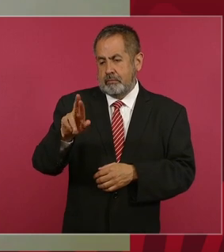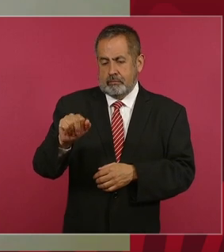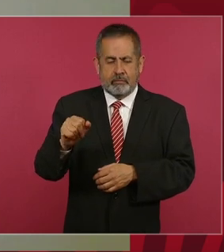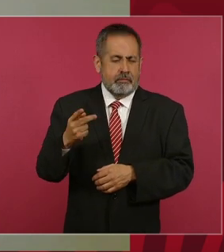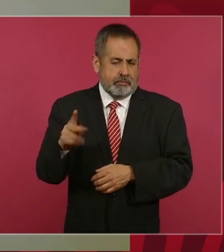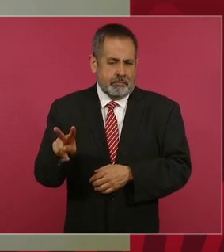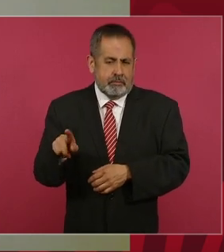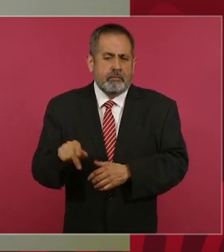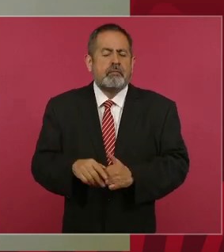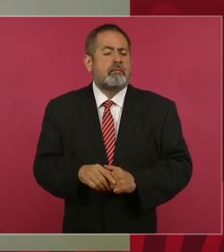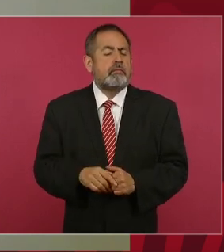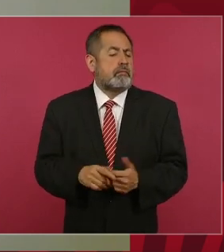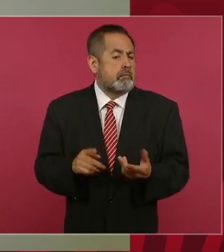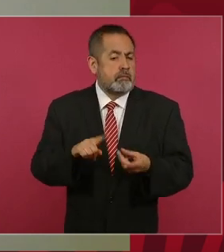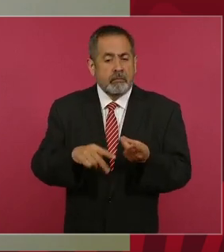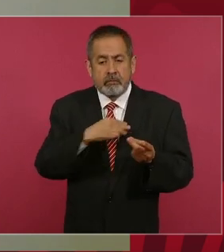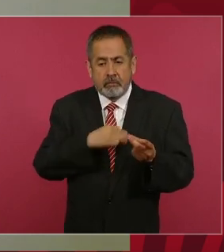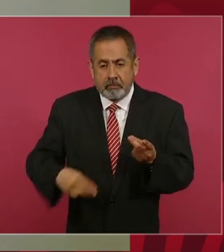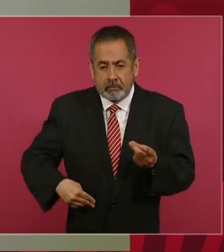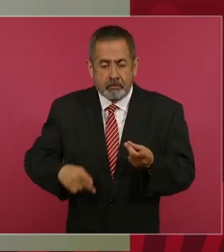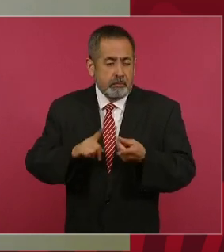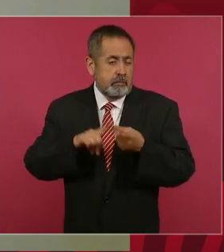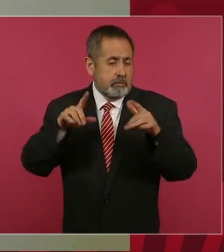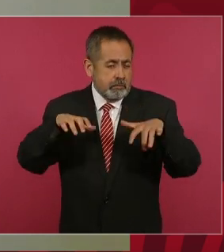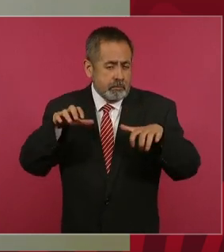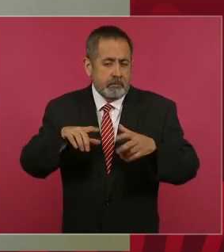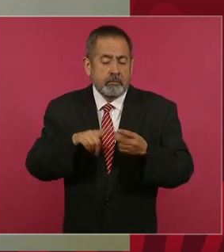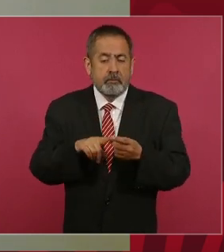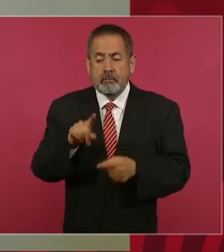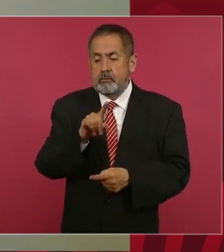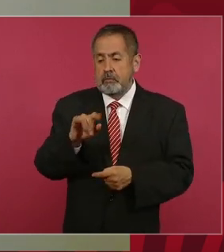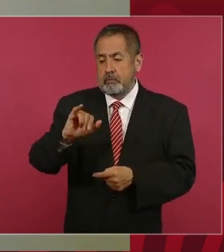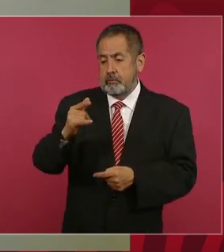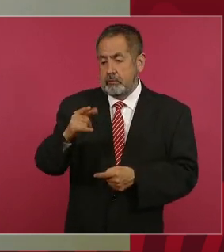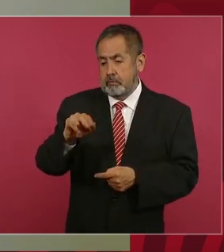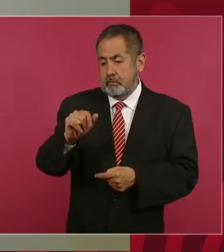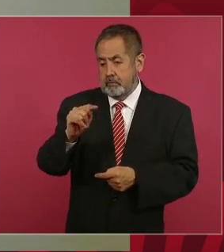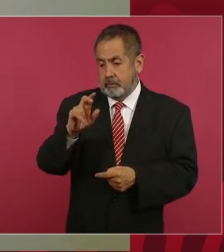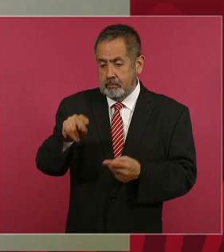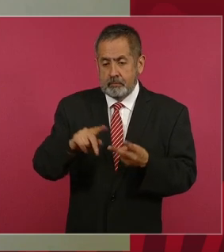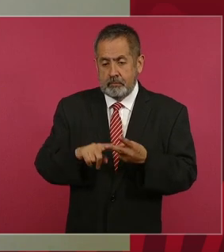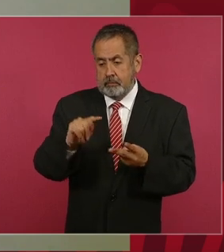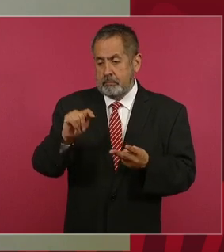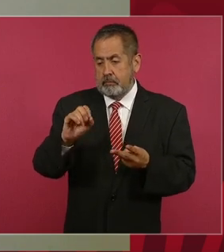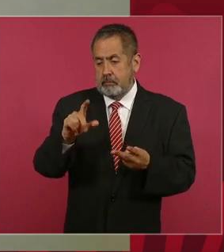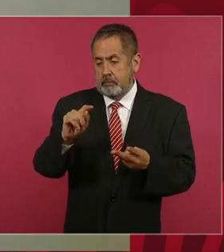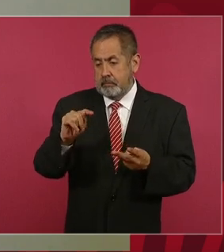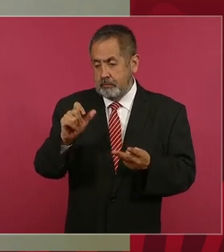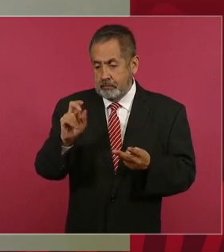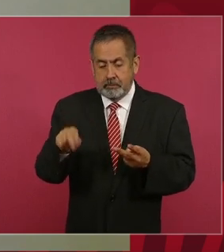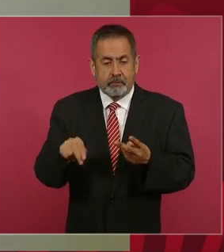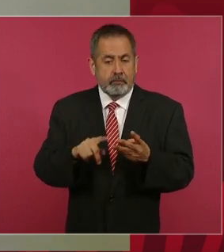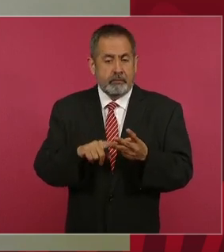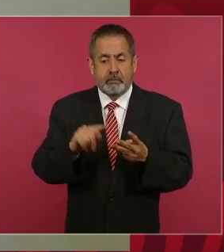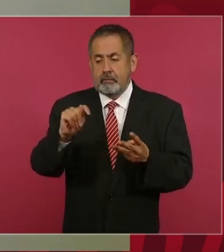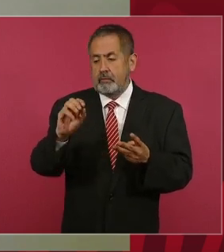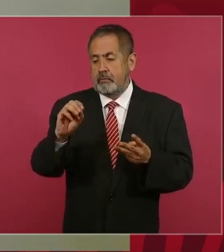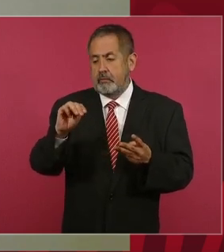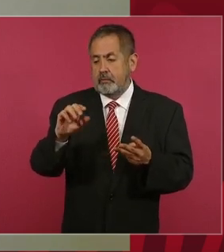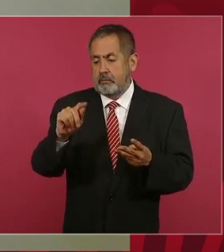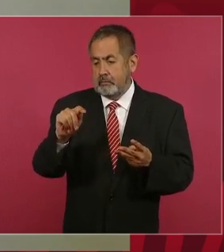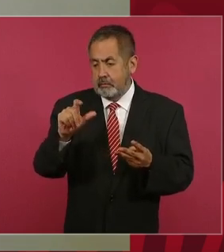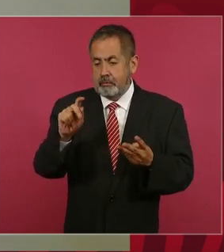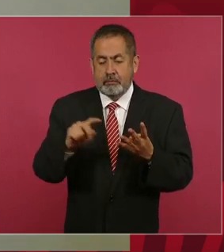mayor precipitación en Jalisco fueron Cihuatlán, Tolimán, Tomatlán